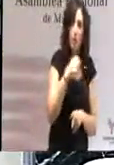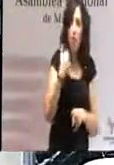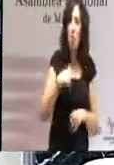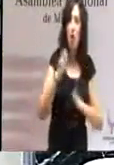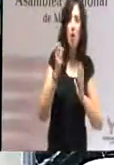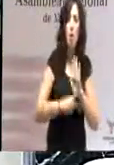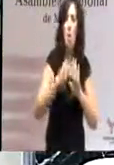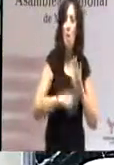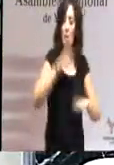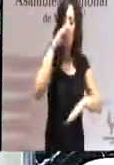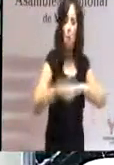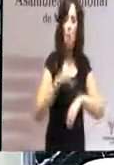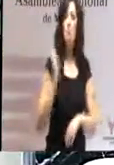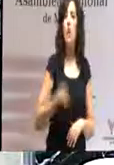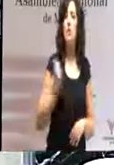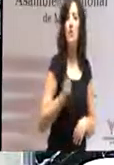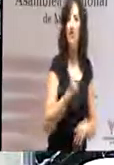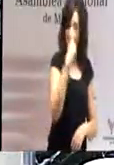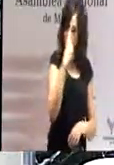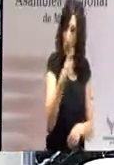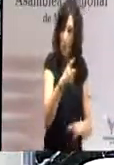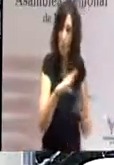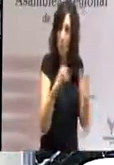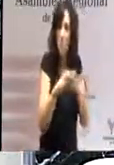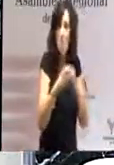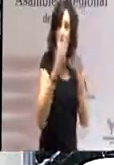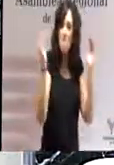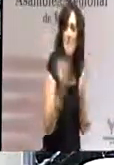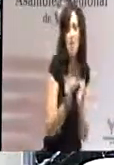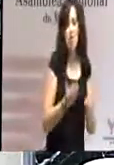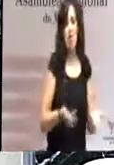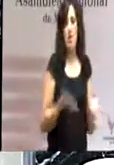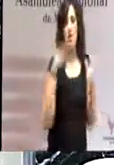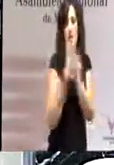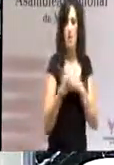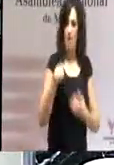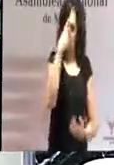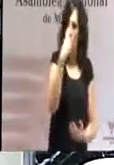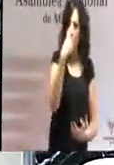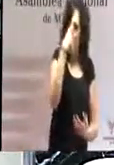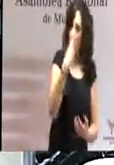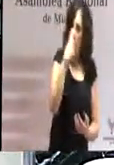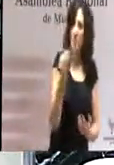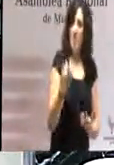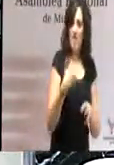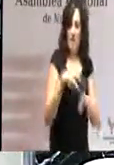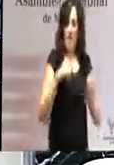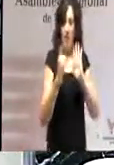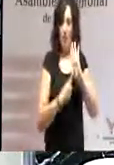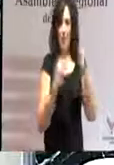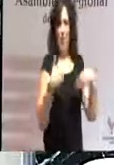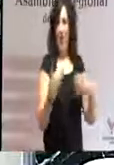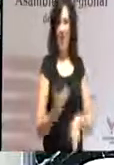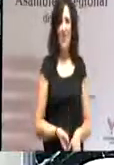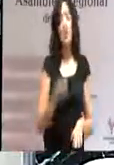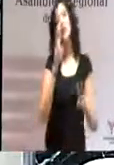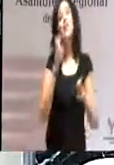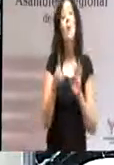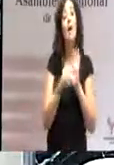Le recuerdo que está usted en minoría. Parece que hay que recordárselo una vez y otra. Y, de alguna manera, con esta figura del decreto ley, está